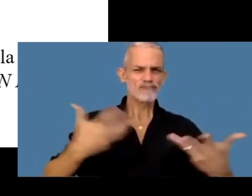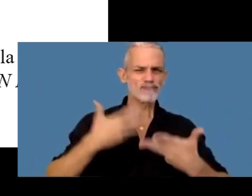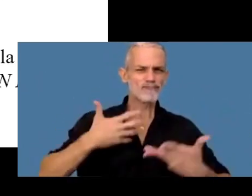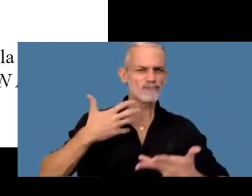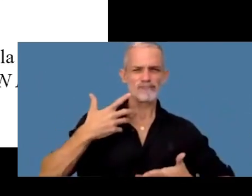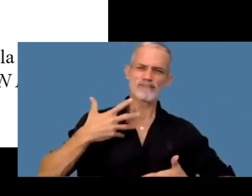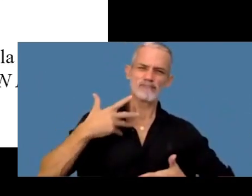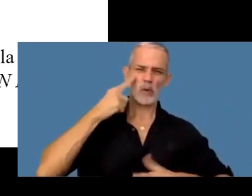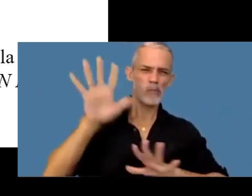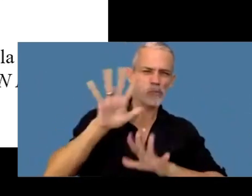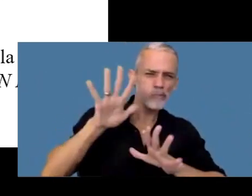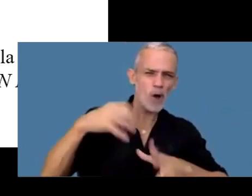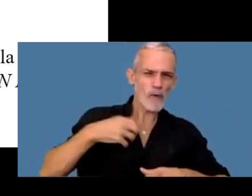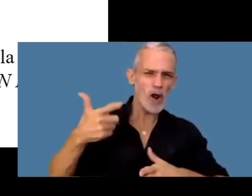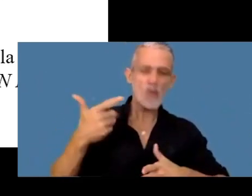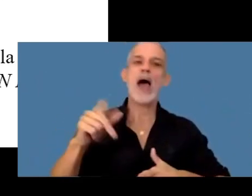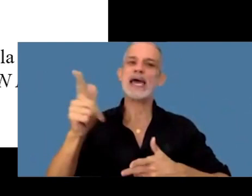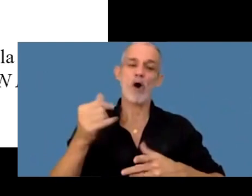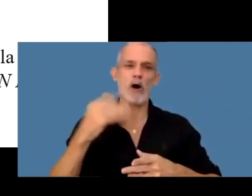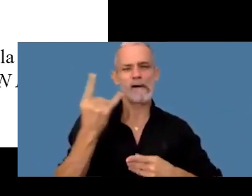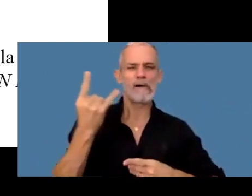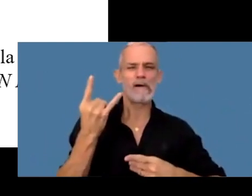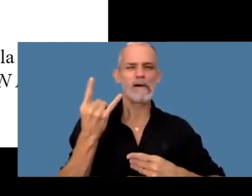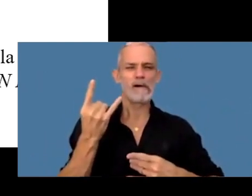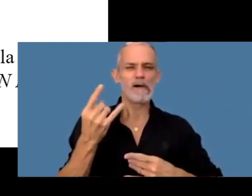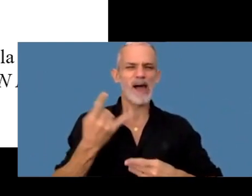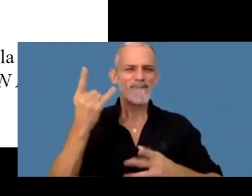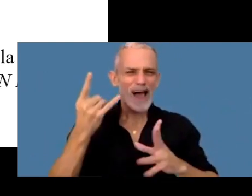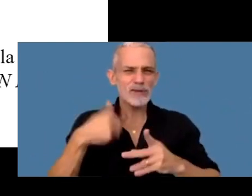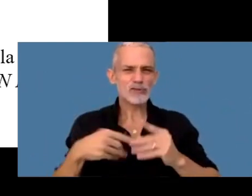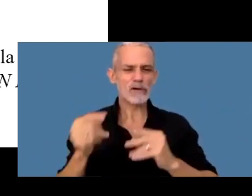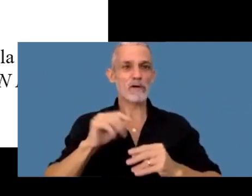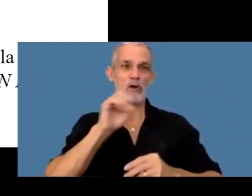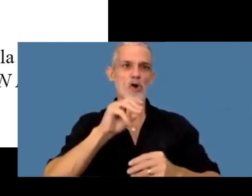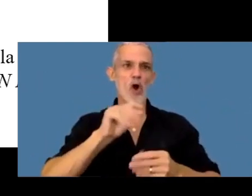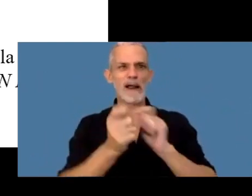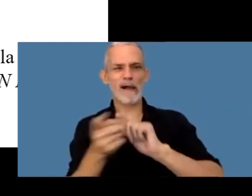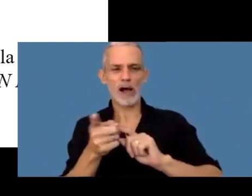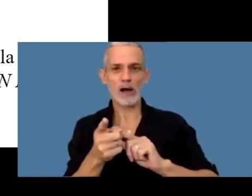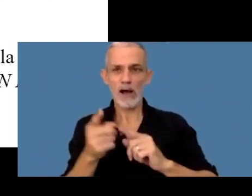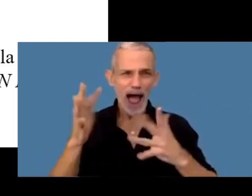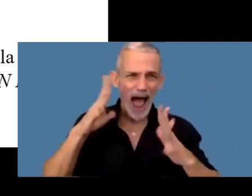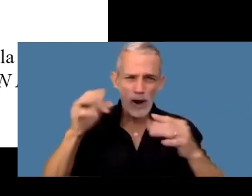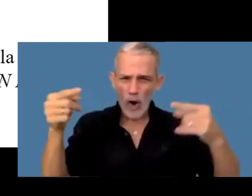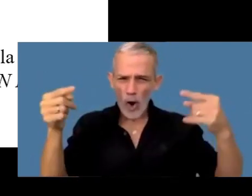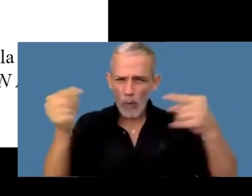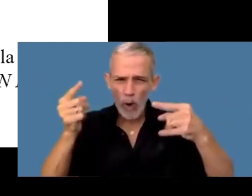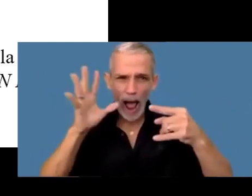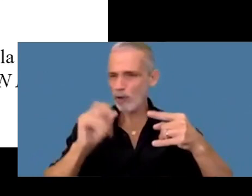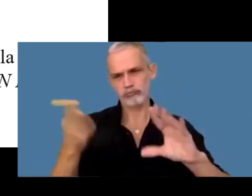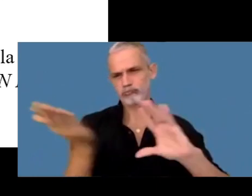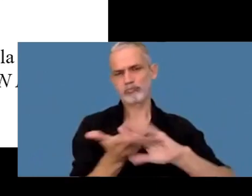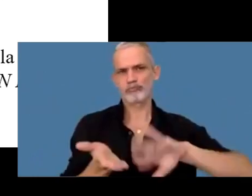estar suplantada la identidad o oficio. Por lo tanto, en caso de inconsistencias, primero se le va a requerir